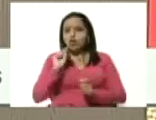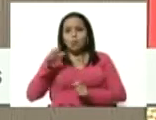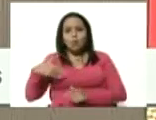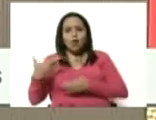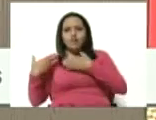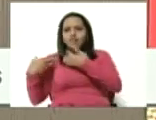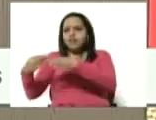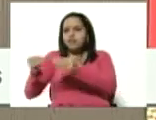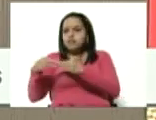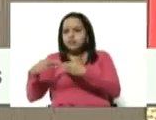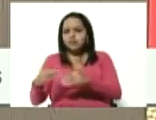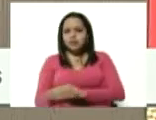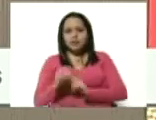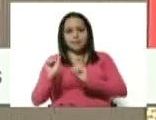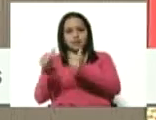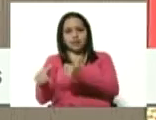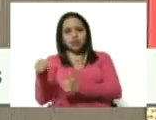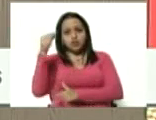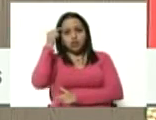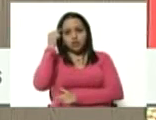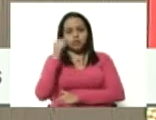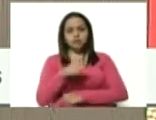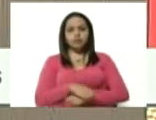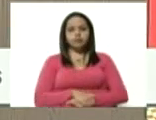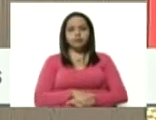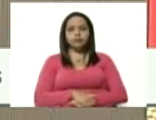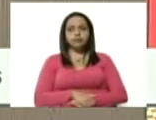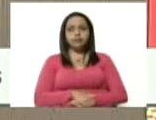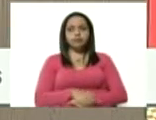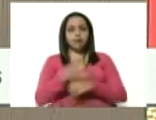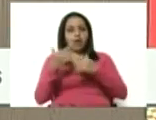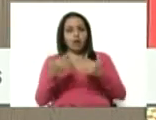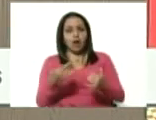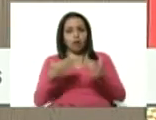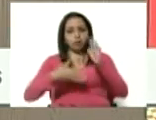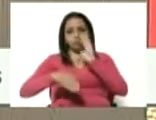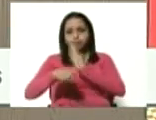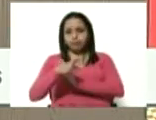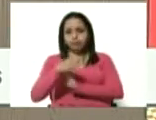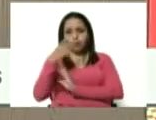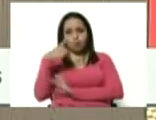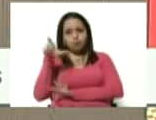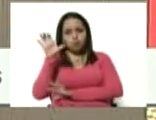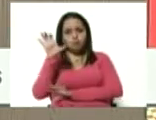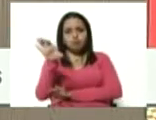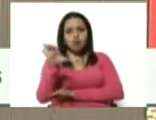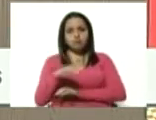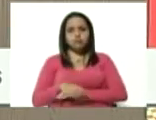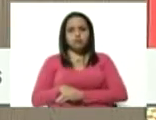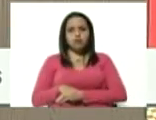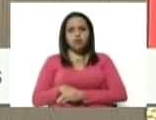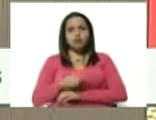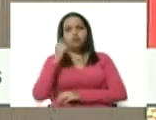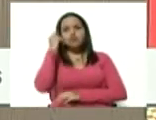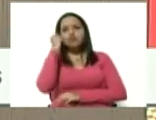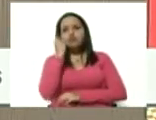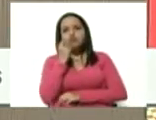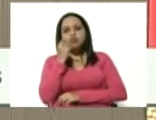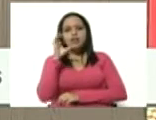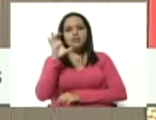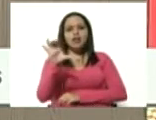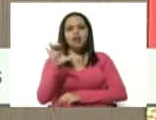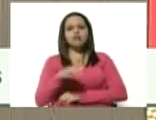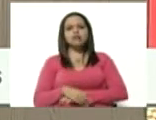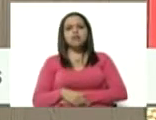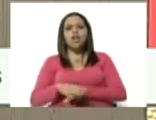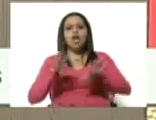iniciado el día de hoy. De aquí nos vamos al oriente del país, en el estado Sucre, que tiene 9 casos el día